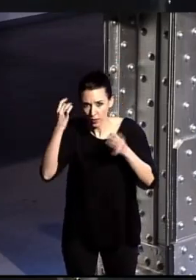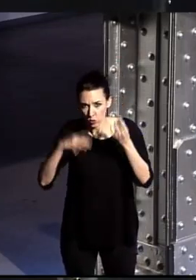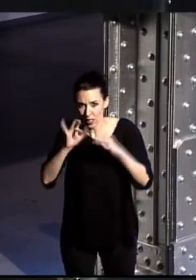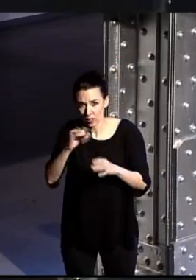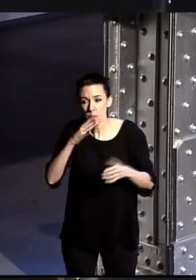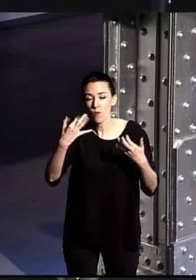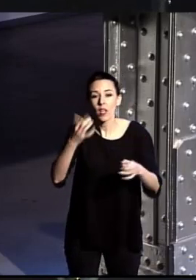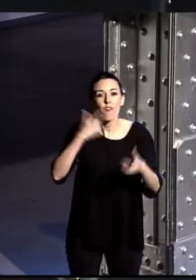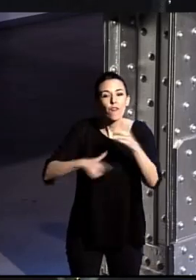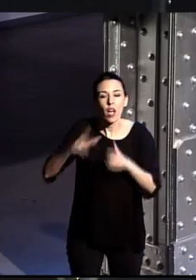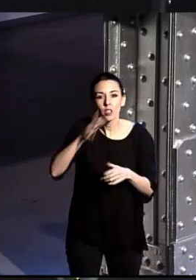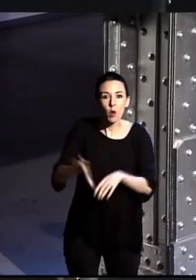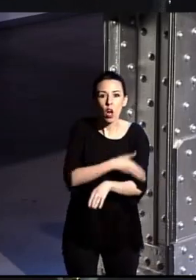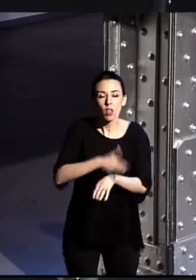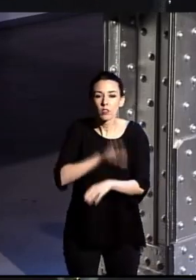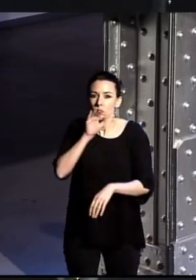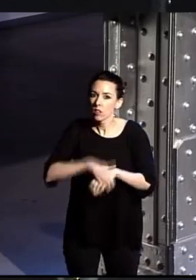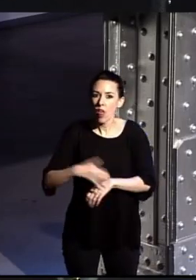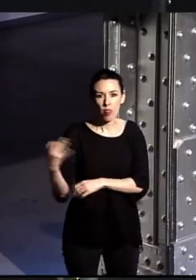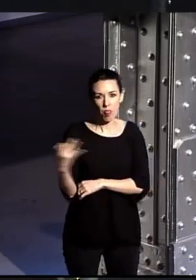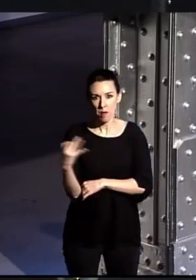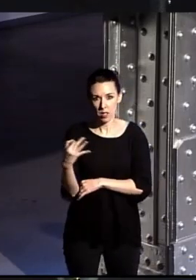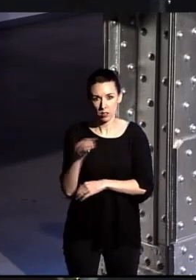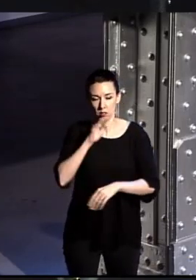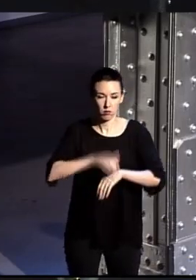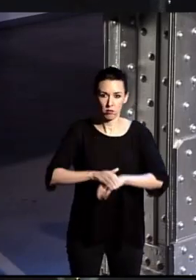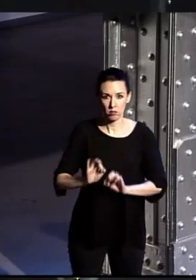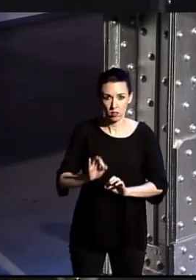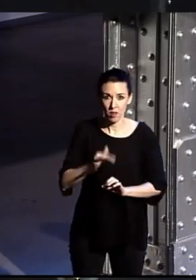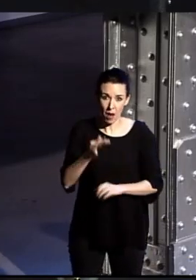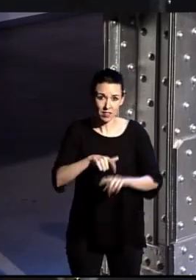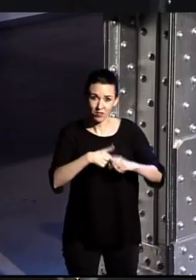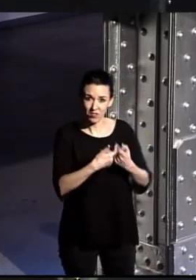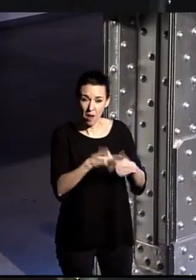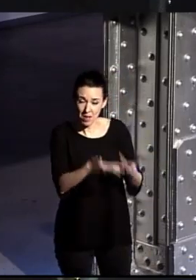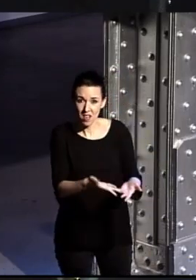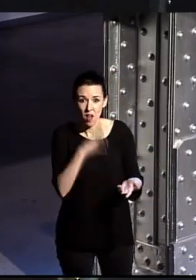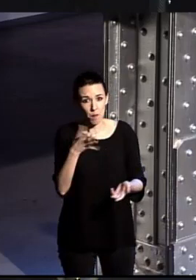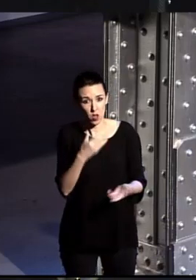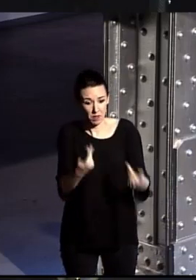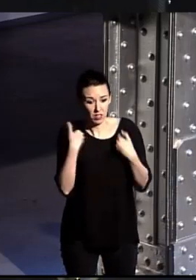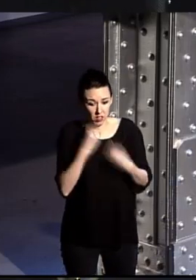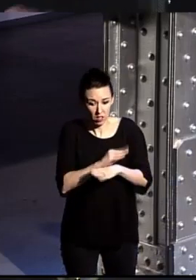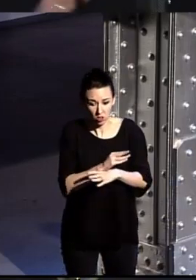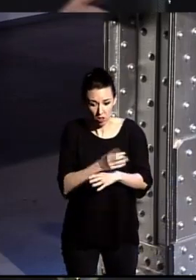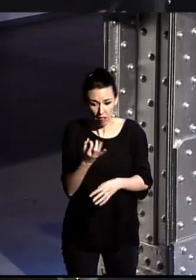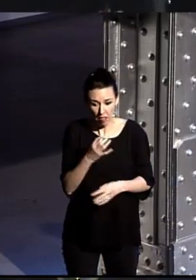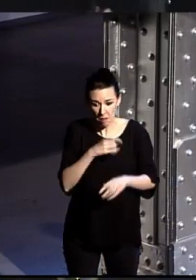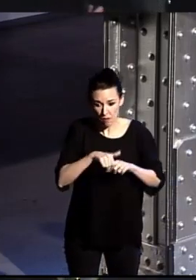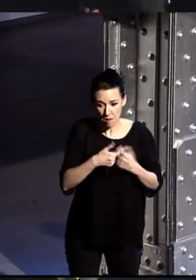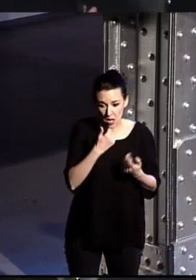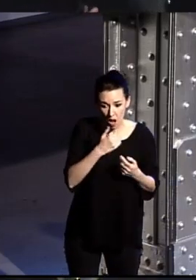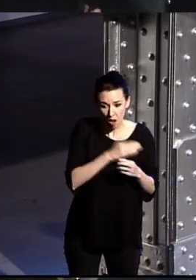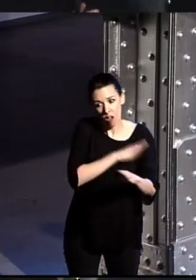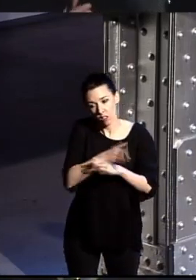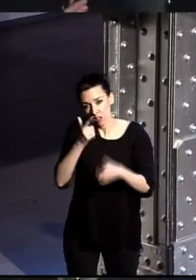normalmente son viajes en las que ellas están cumpliendo un deber, sobre todo un deber hacia la familia, porque era de lo que se tenían que ocupar. Entonces, muchas de estas mujeres